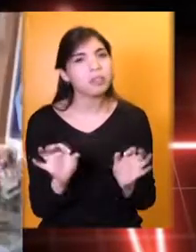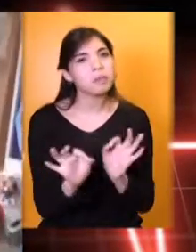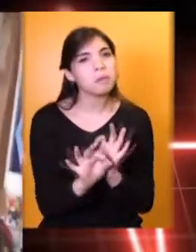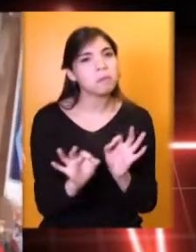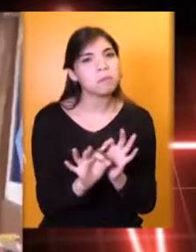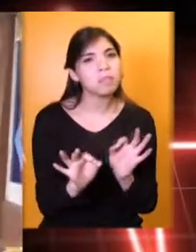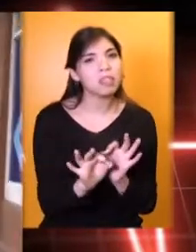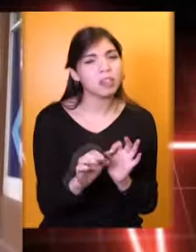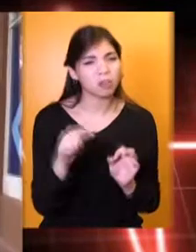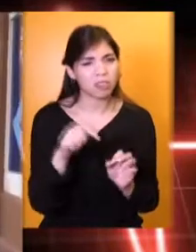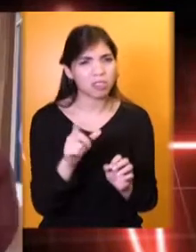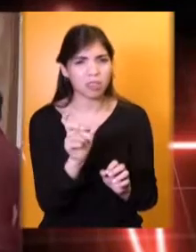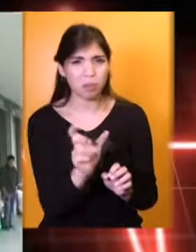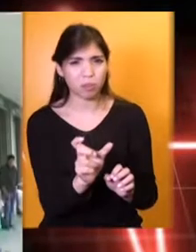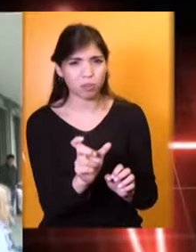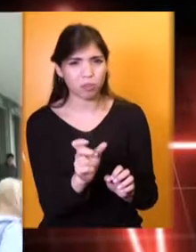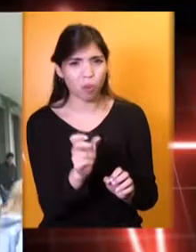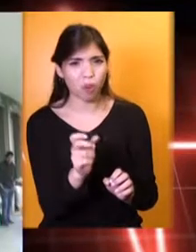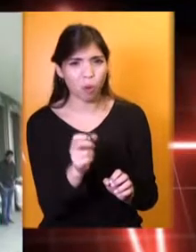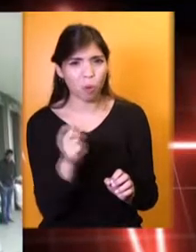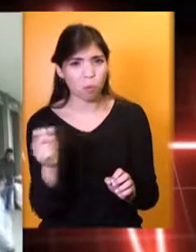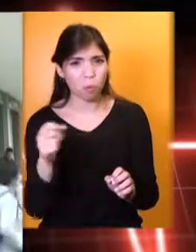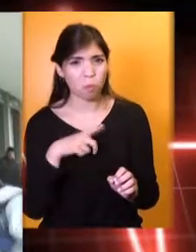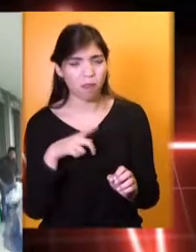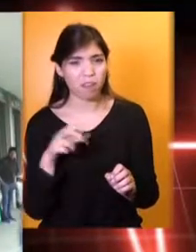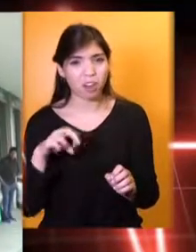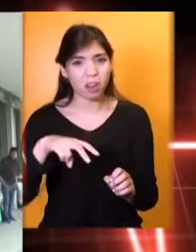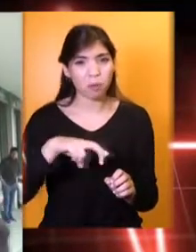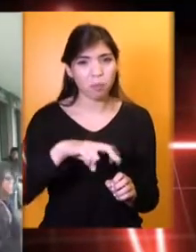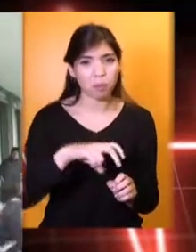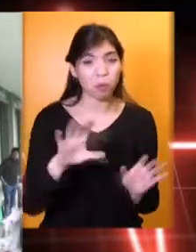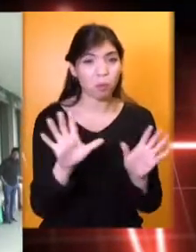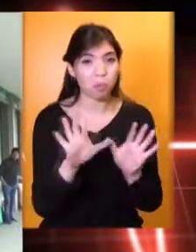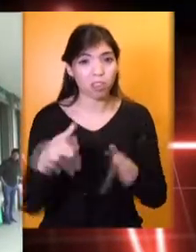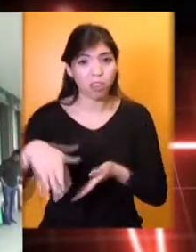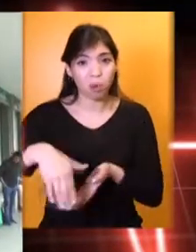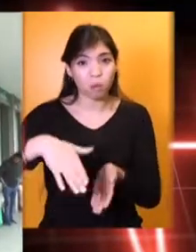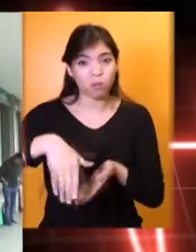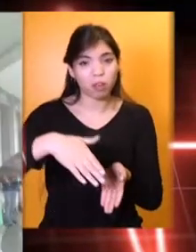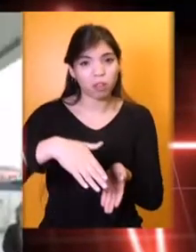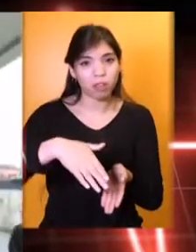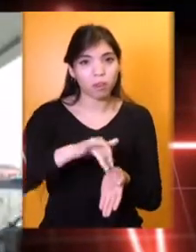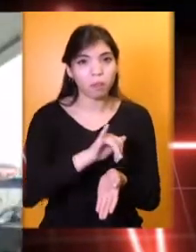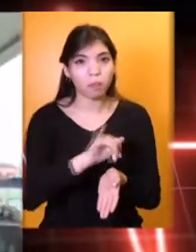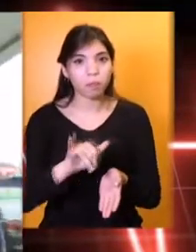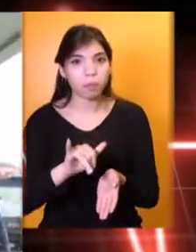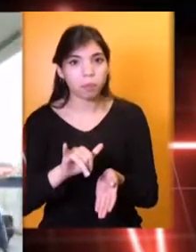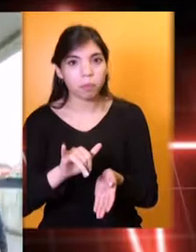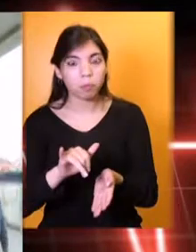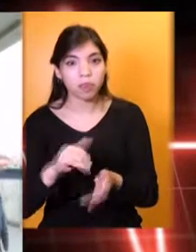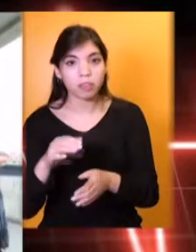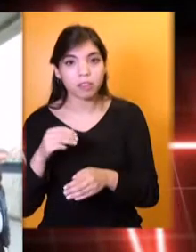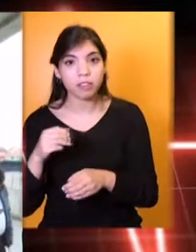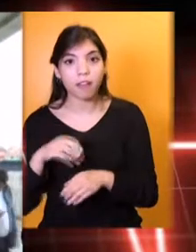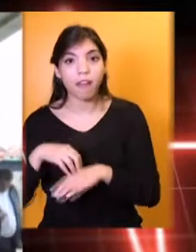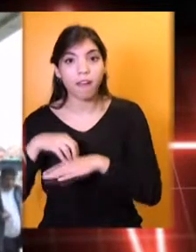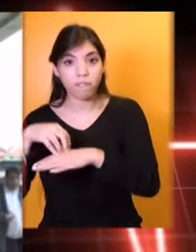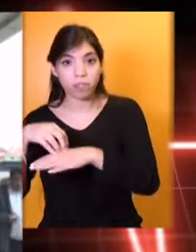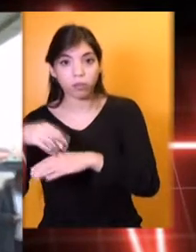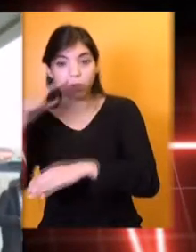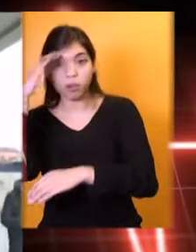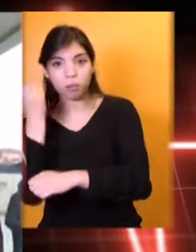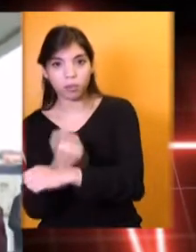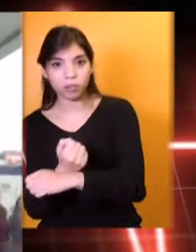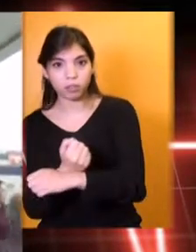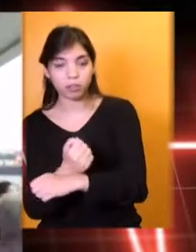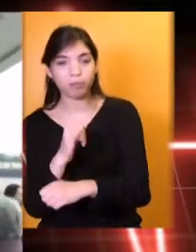Por lo que ustedes nos están recreando, este tipo anduvo alrededor de 10 cuadras aproximadamente. Más o menos. Caminando por la ciudad, sí. Después que se les